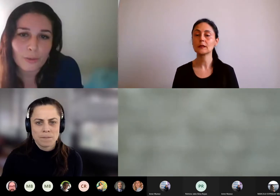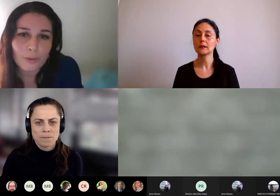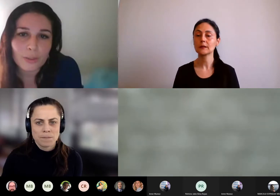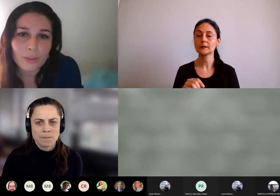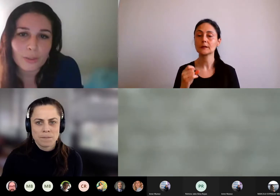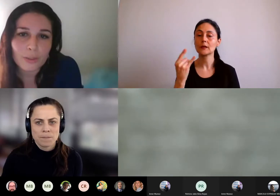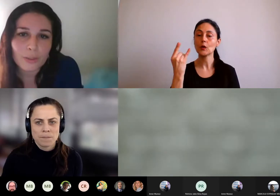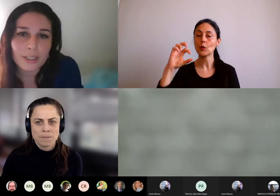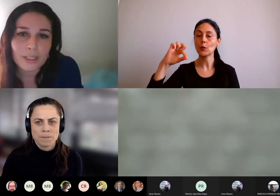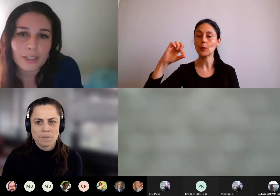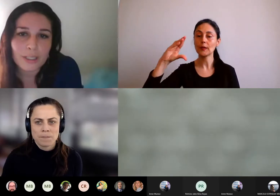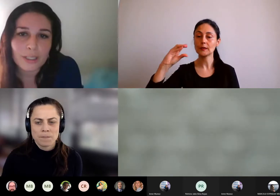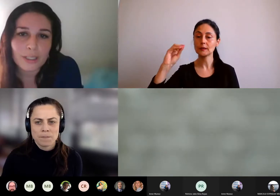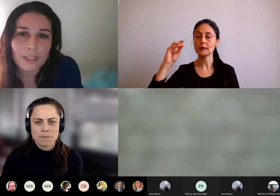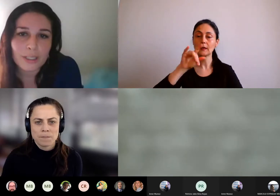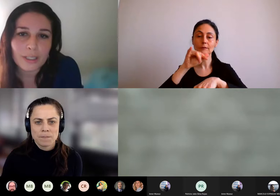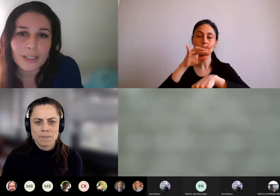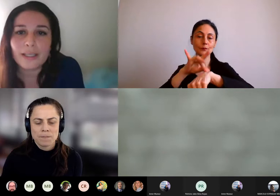unidad de